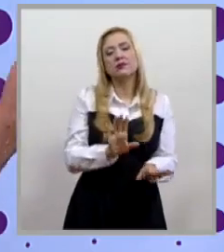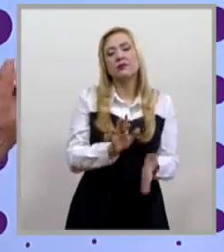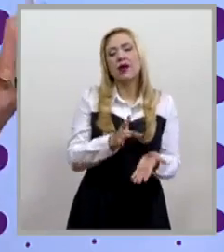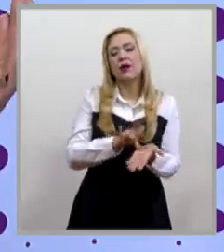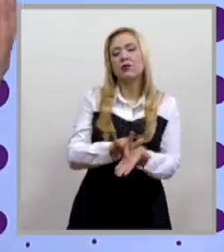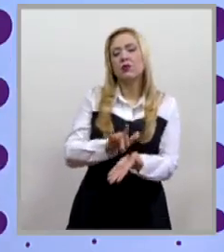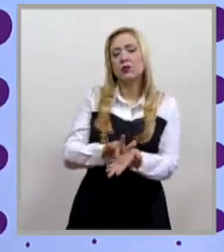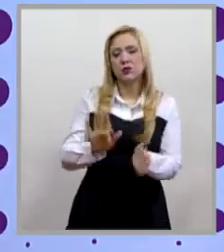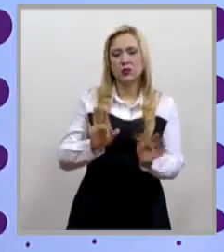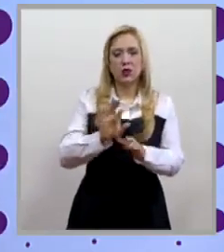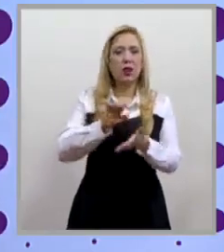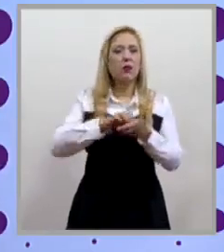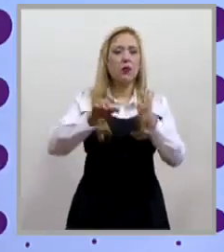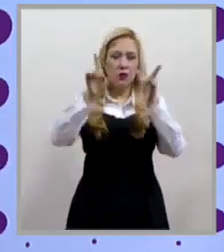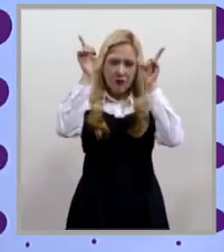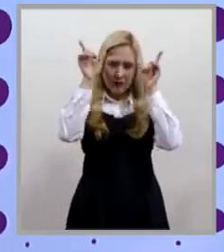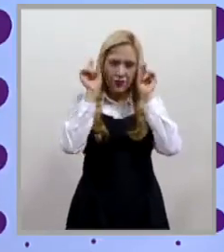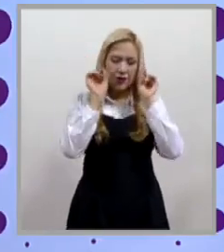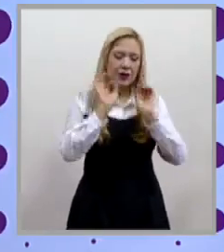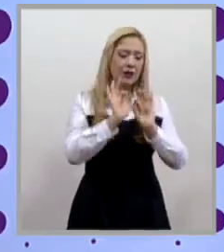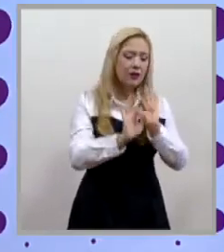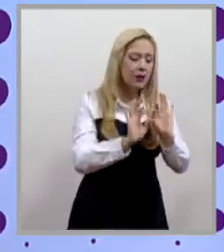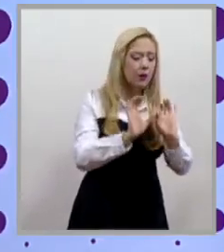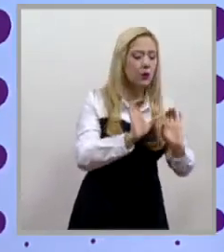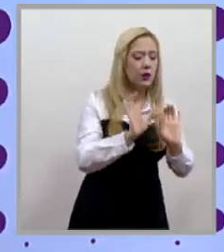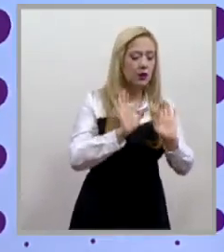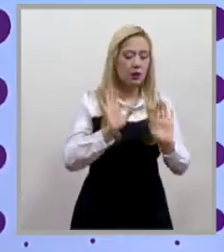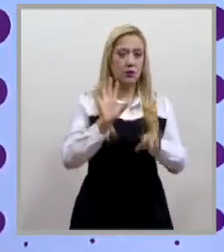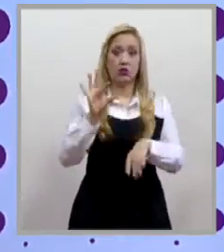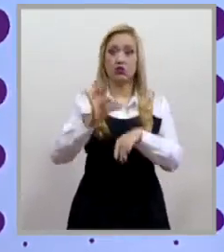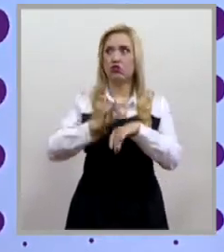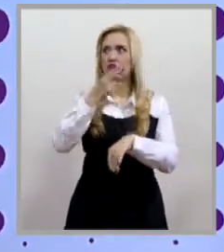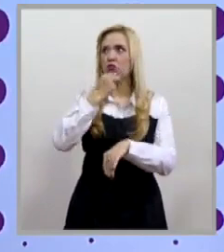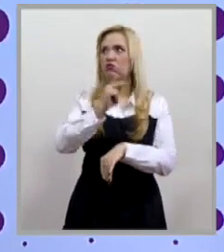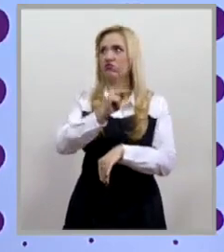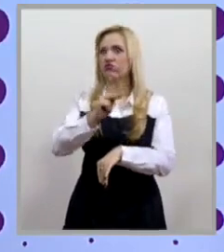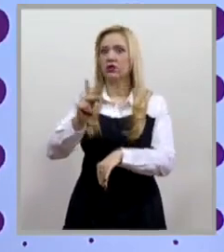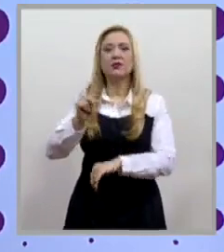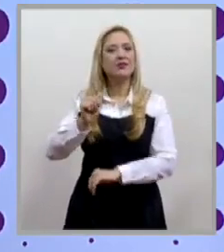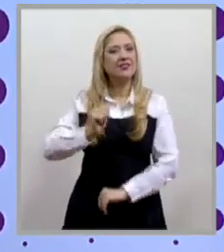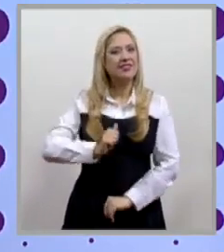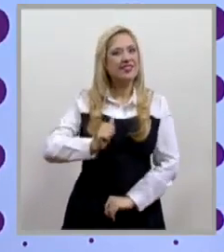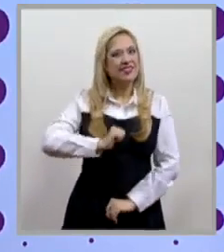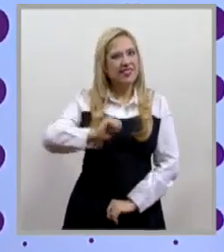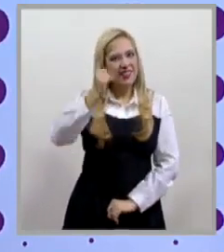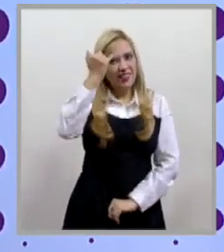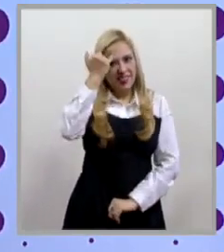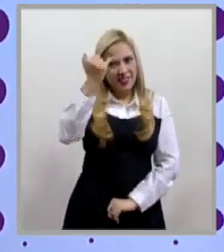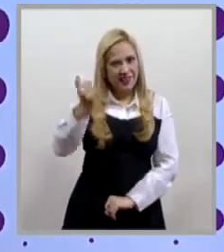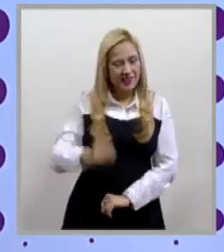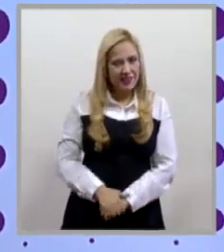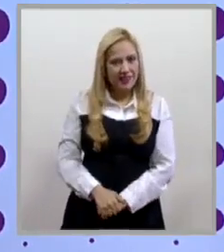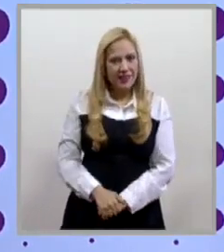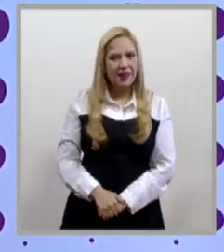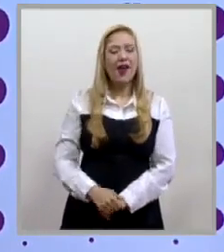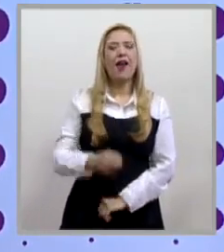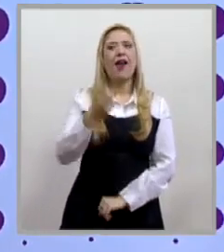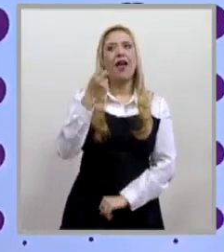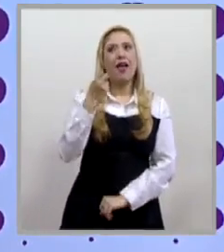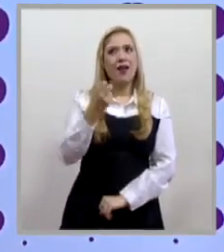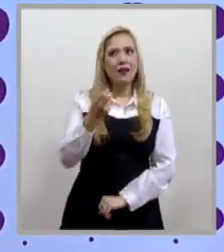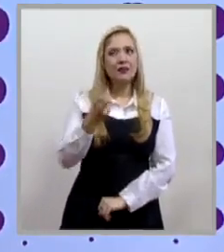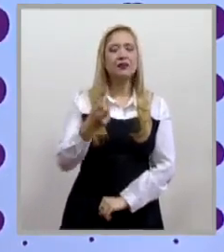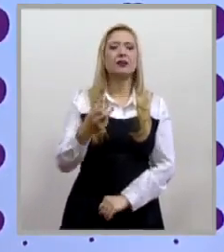también, como bien decías, empieza a cambiar e inclusive también esto es un elemento que podemos añadir